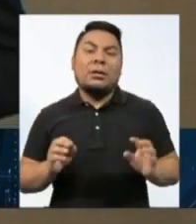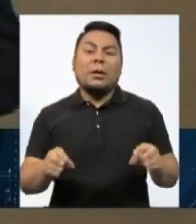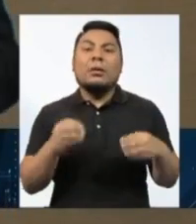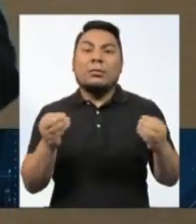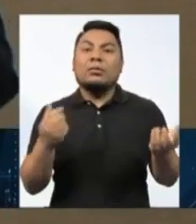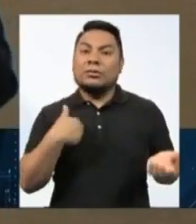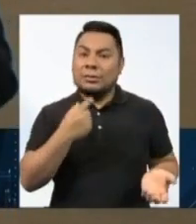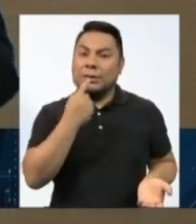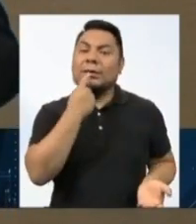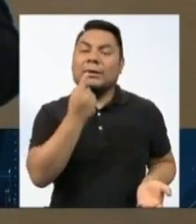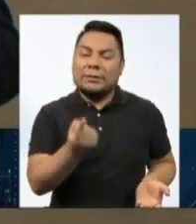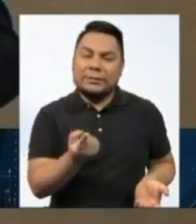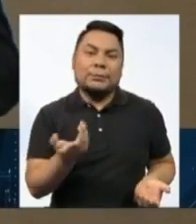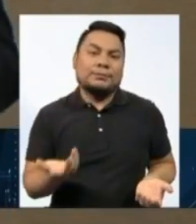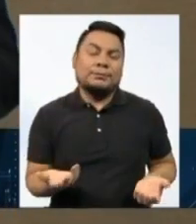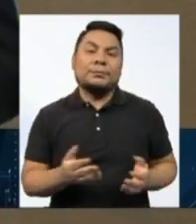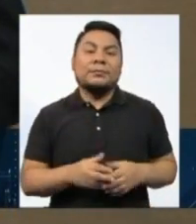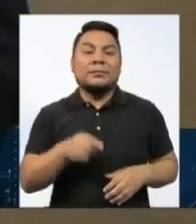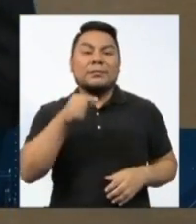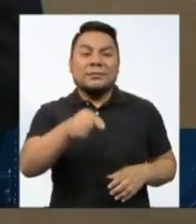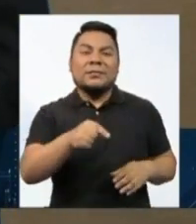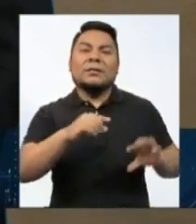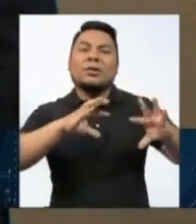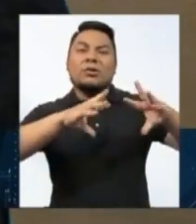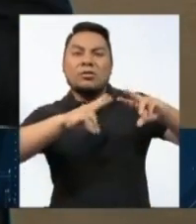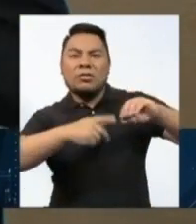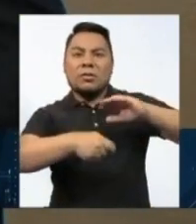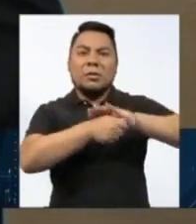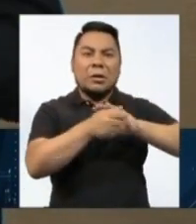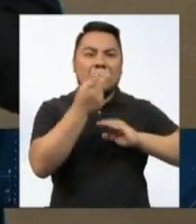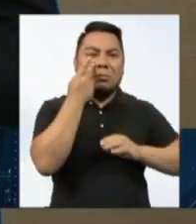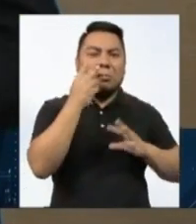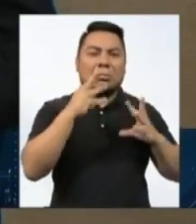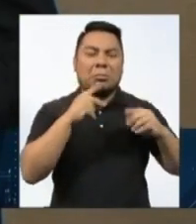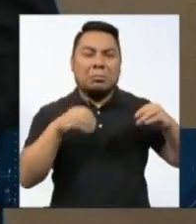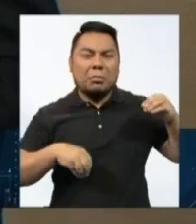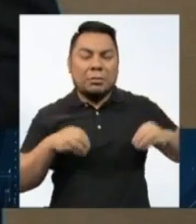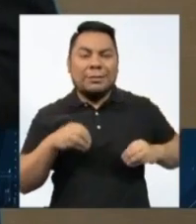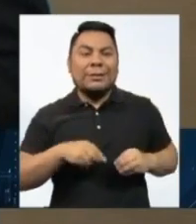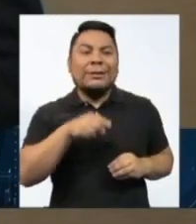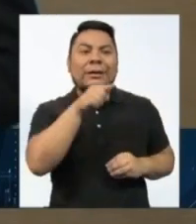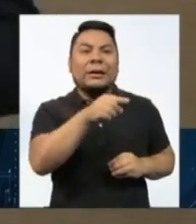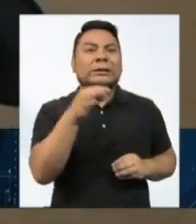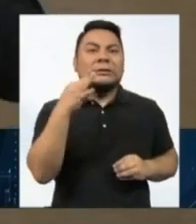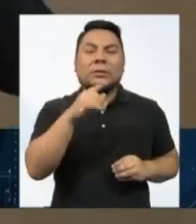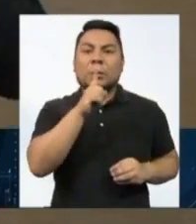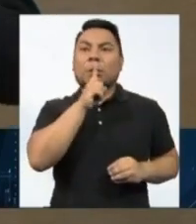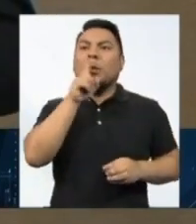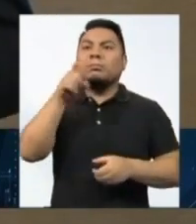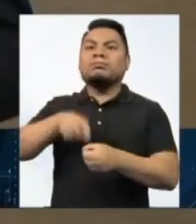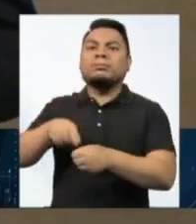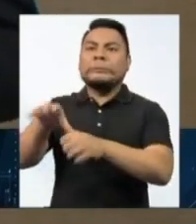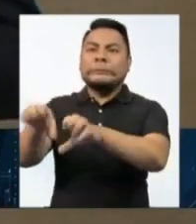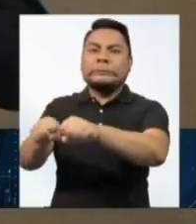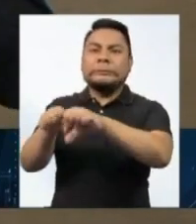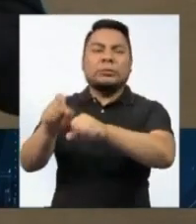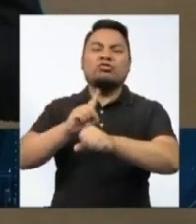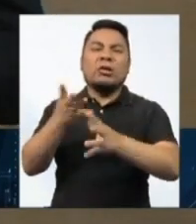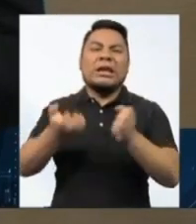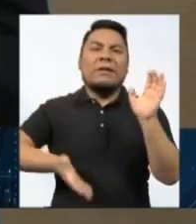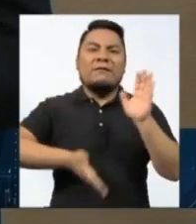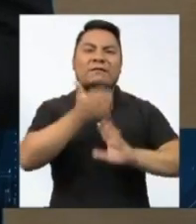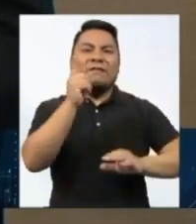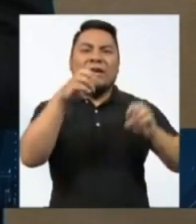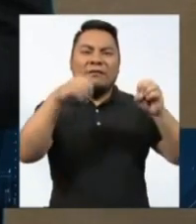como le digo, la corrupción se agarra de las instituciones con uñas y dientes. O sea, es